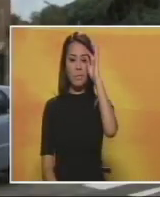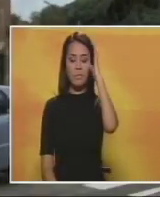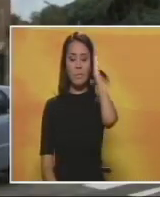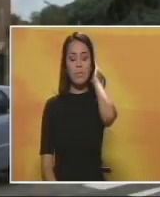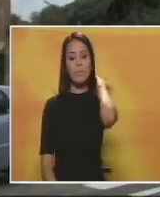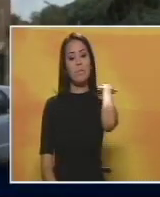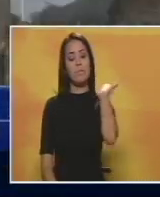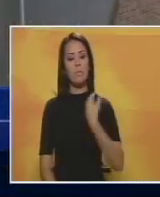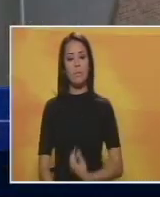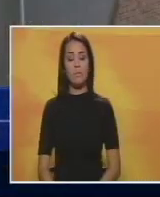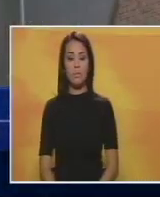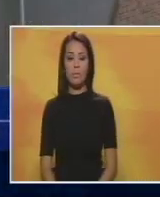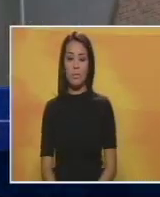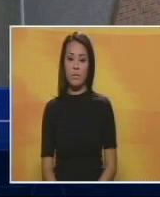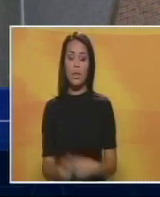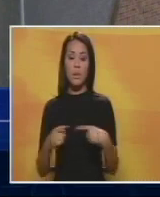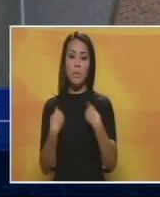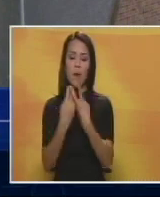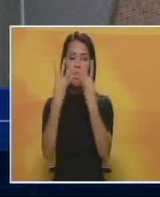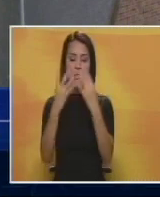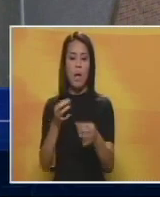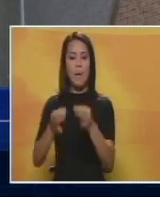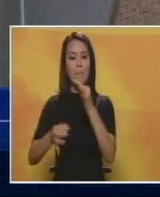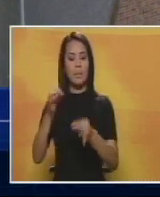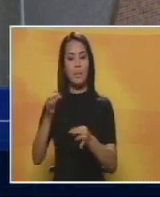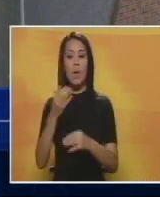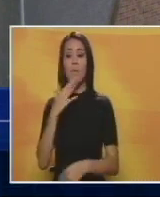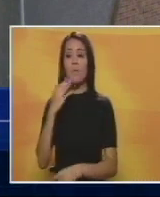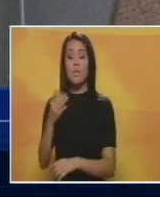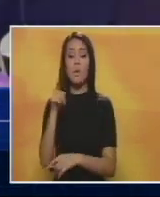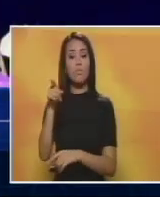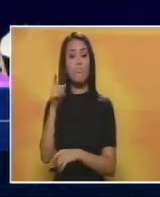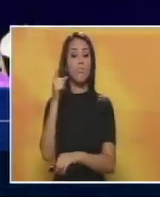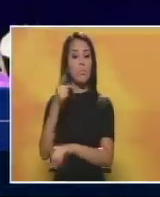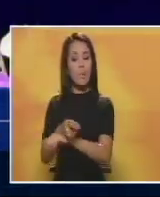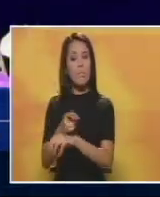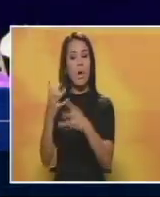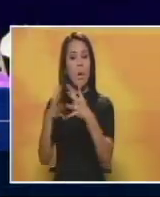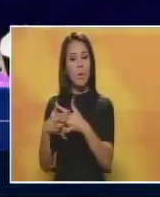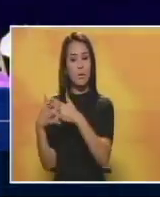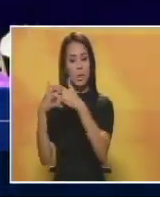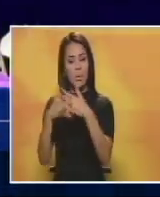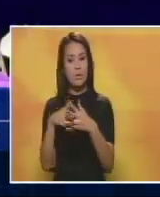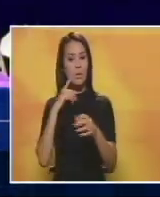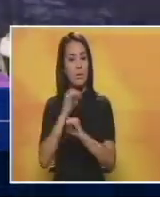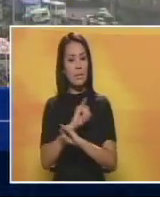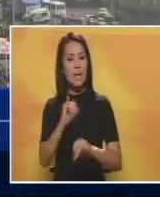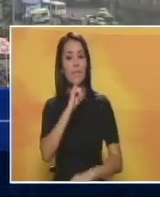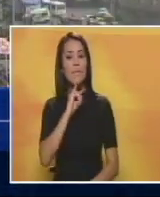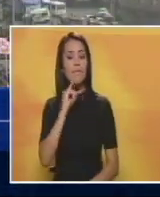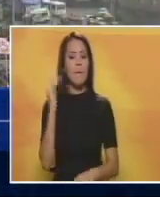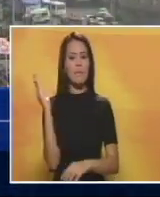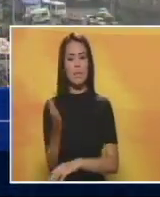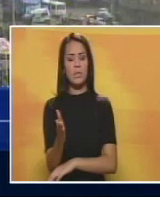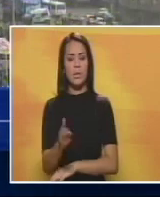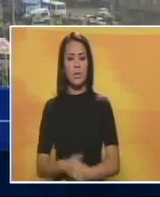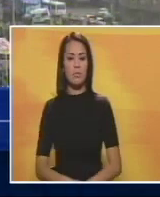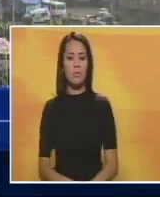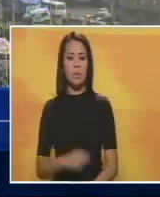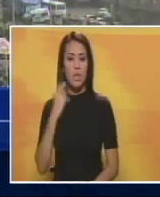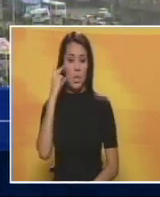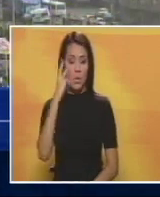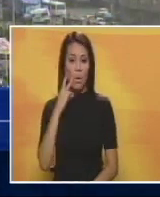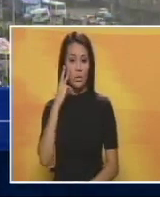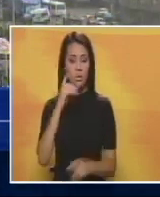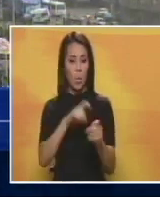Y la Corte Internacional de Justicia ordenó a Estados Unidos paralizar parte de las sanciones contra Irán restablecidas cuando la salida de Washington